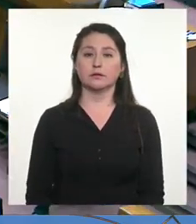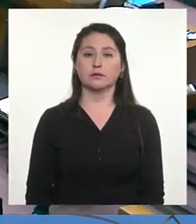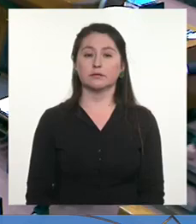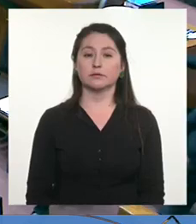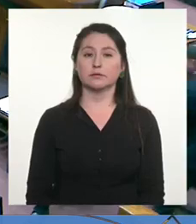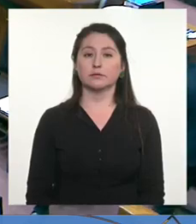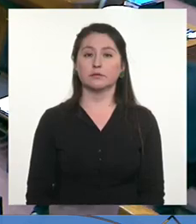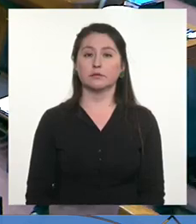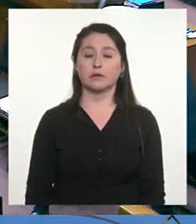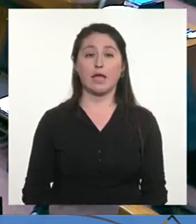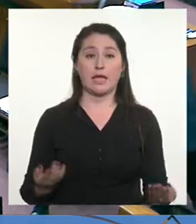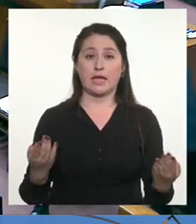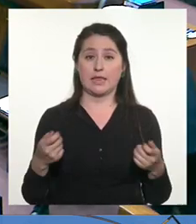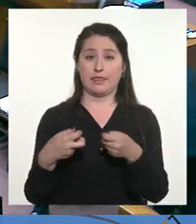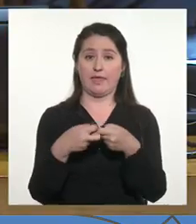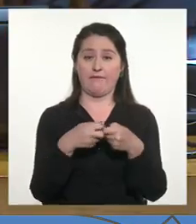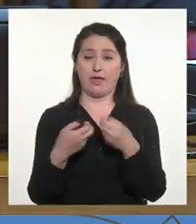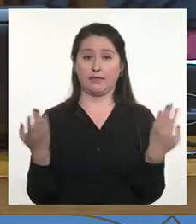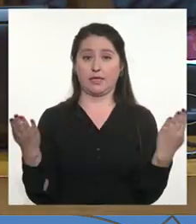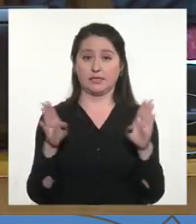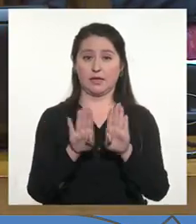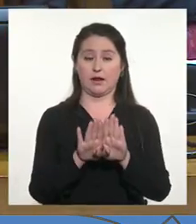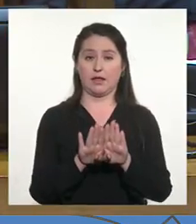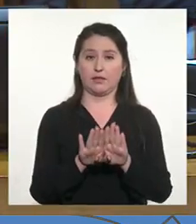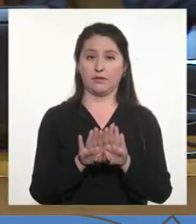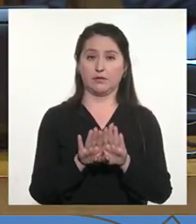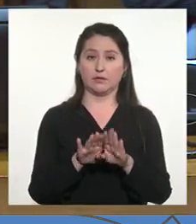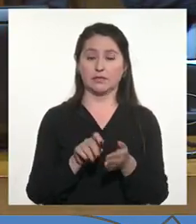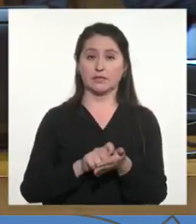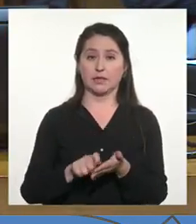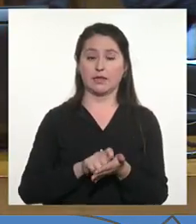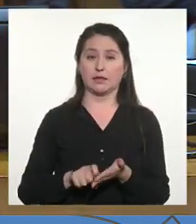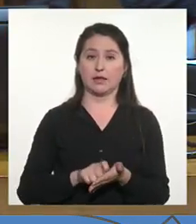ha cerrado el debate señor el secretario